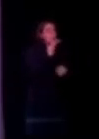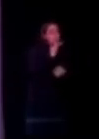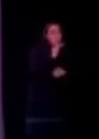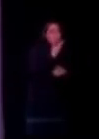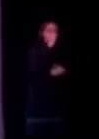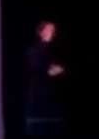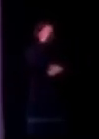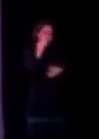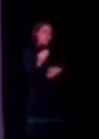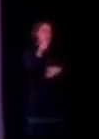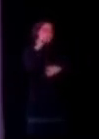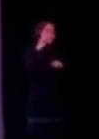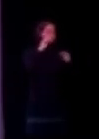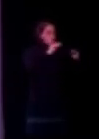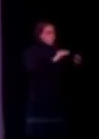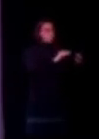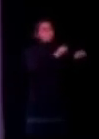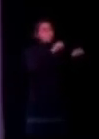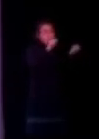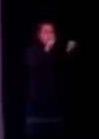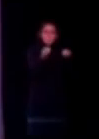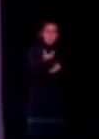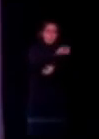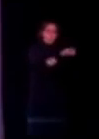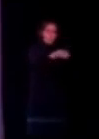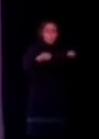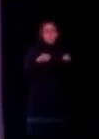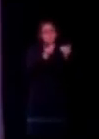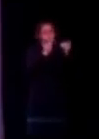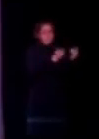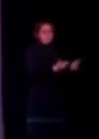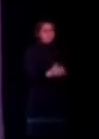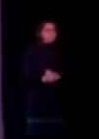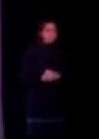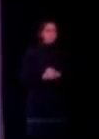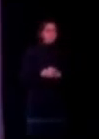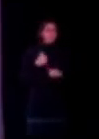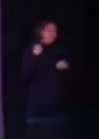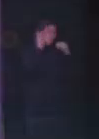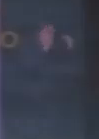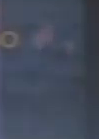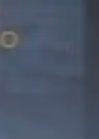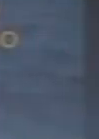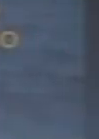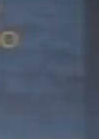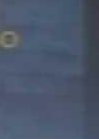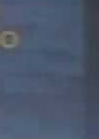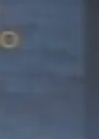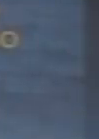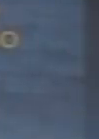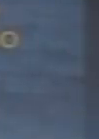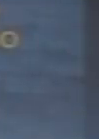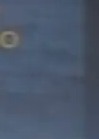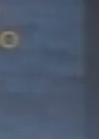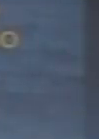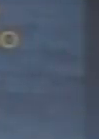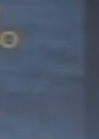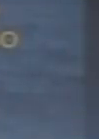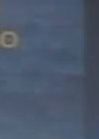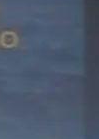experiencia y todos tus conocimientos. Pienso que reúnes las tres cosas que necesita todo